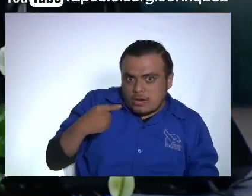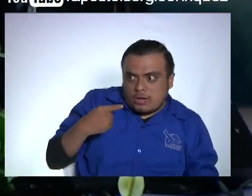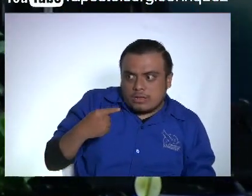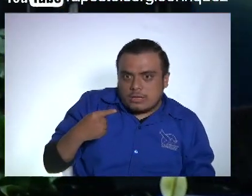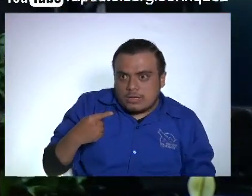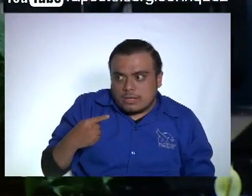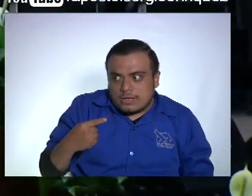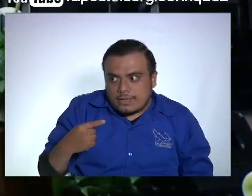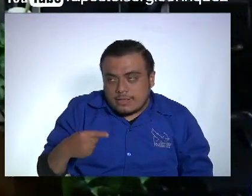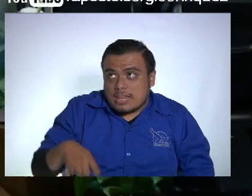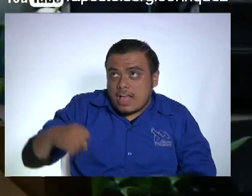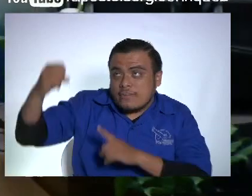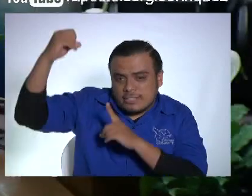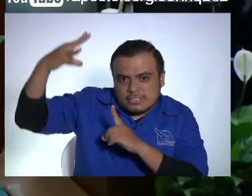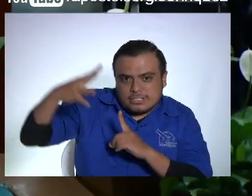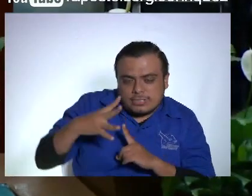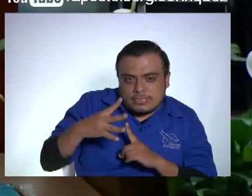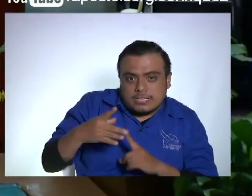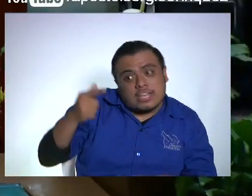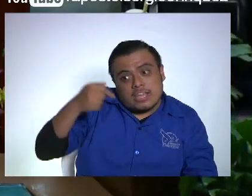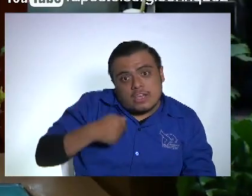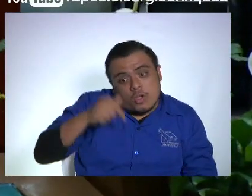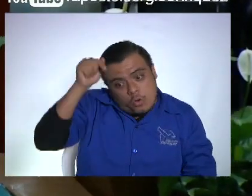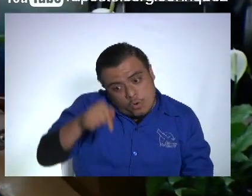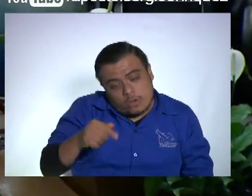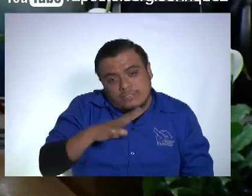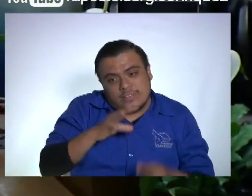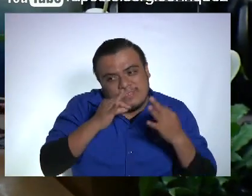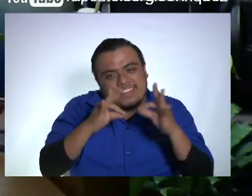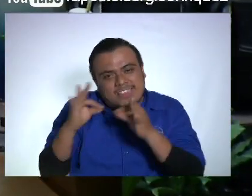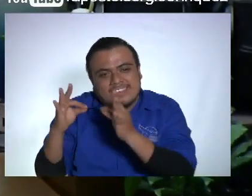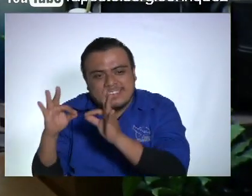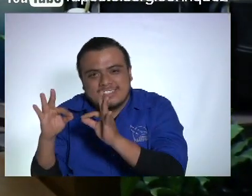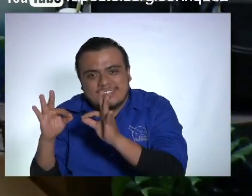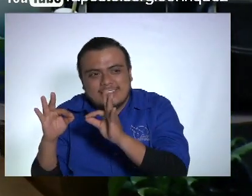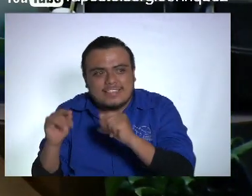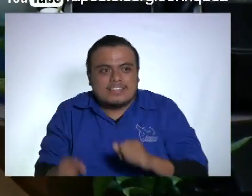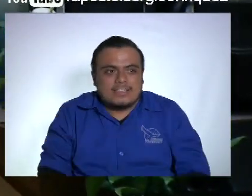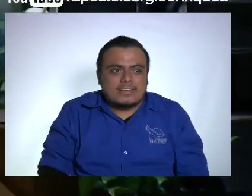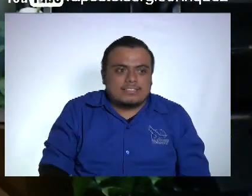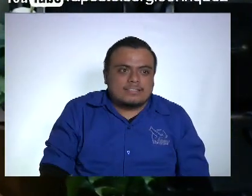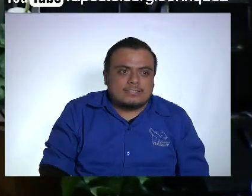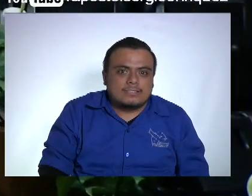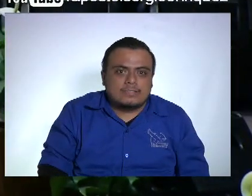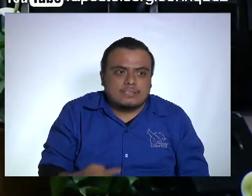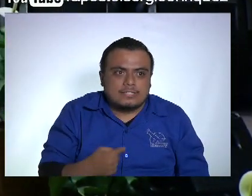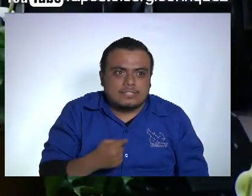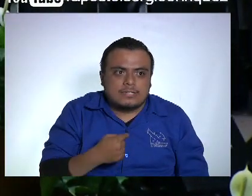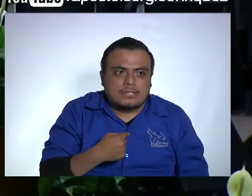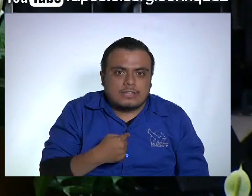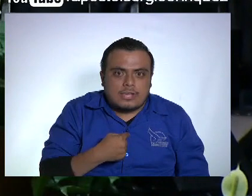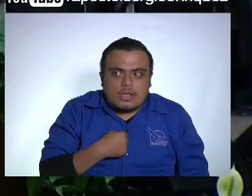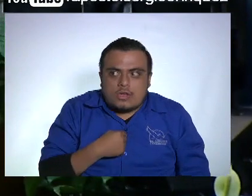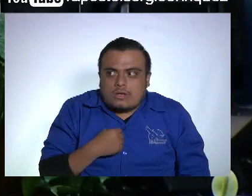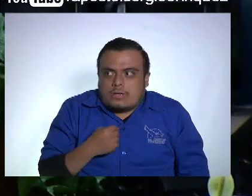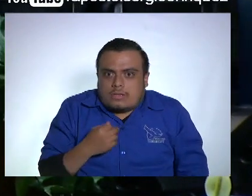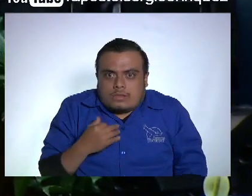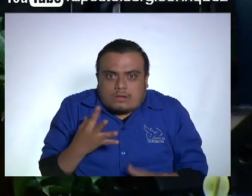la bendición de poder compartir el mensaje el día de hoy y me puse terriblemente